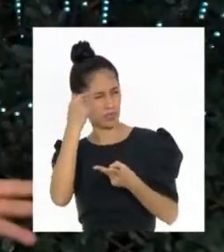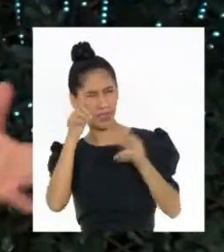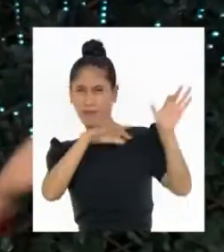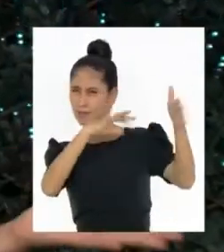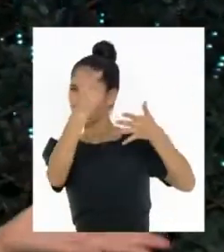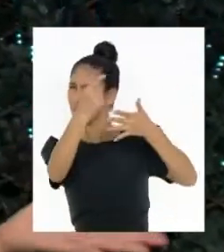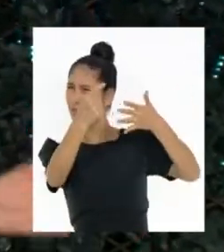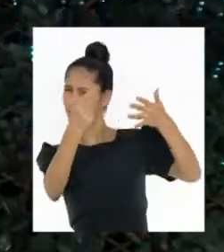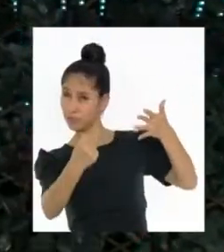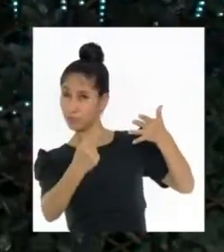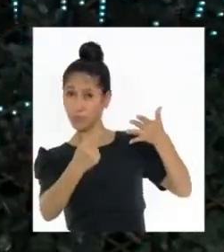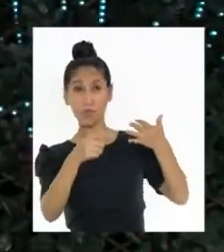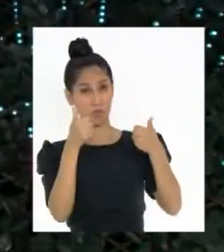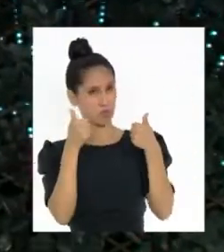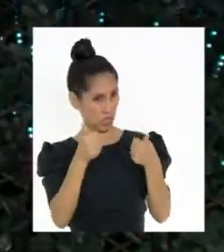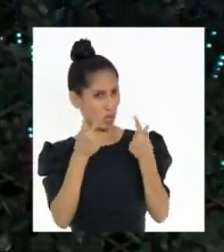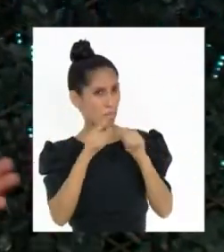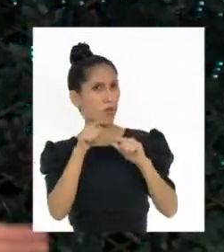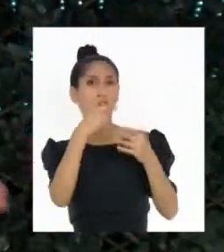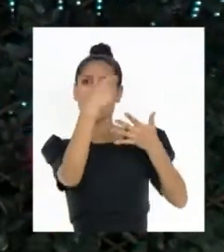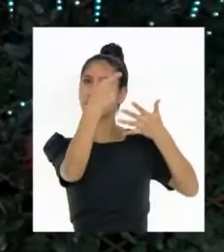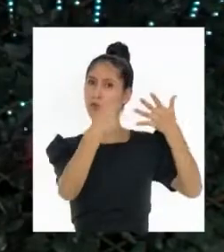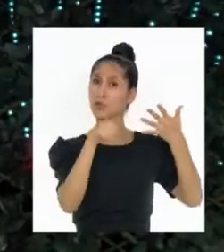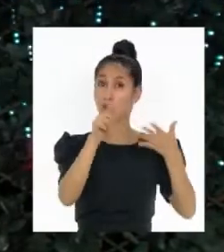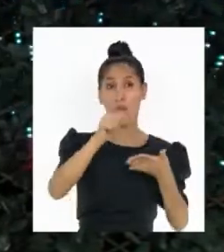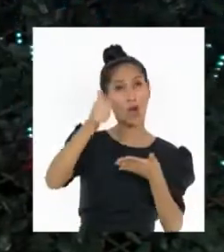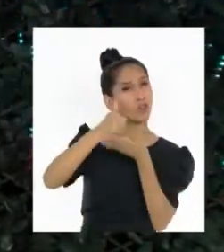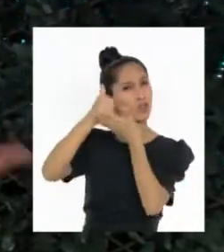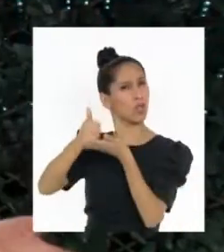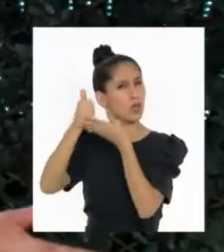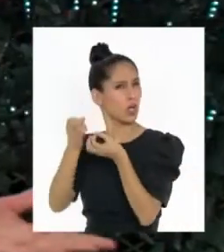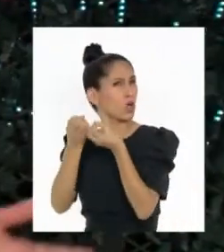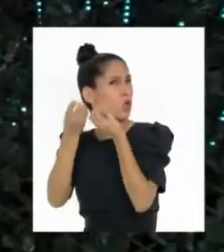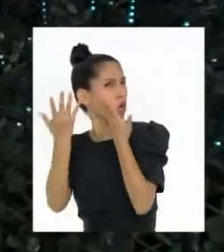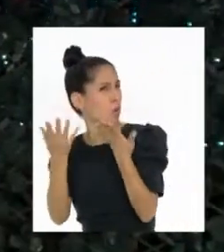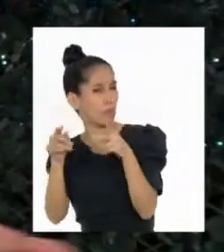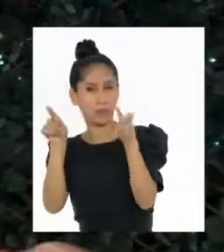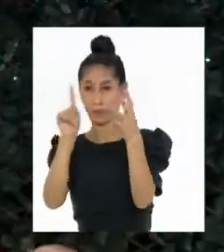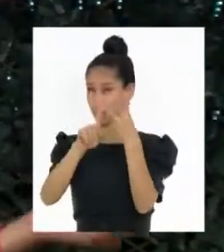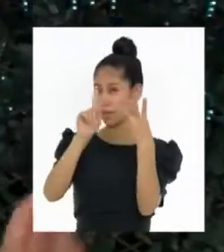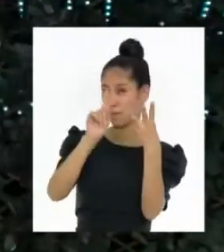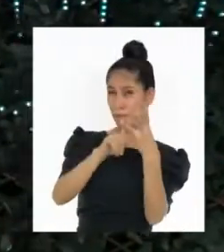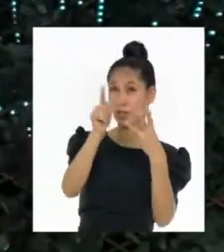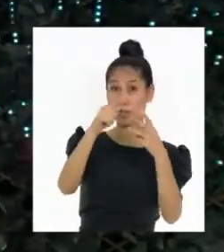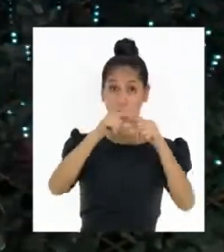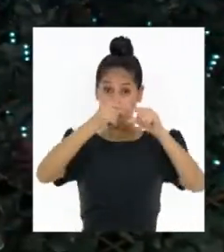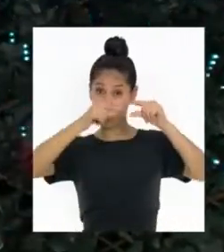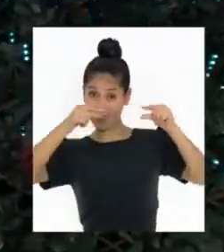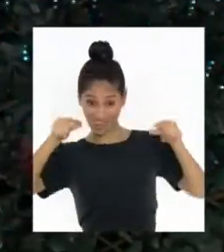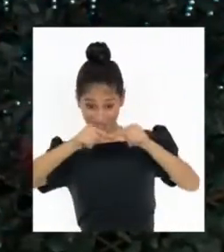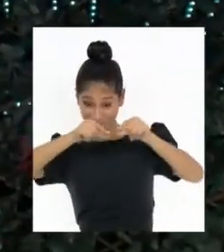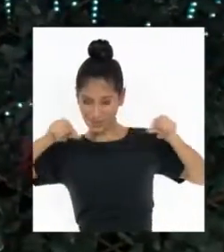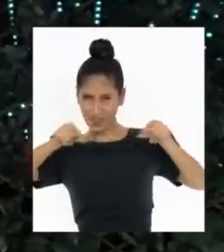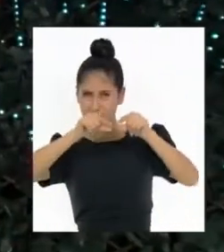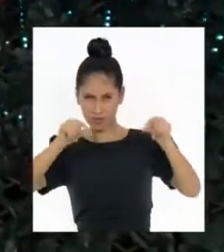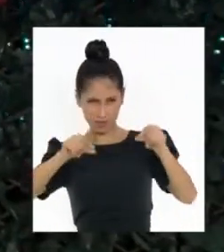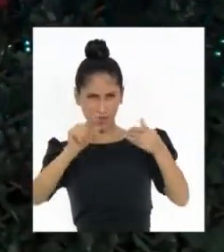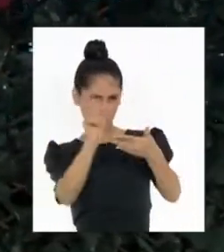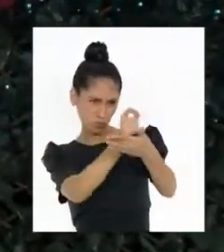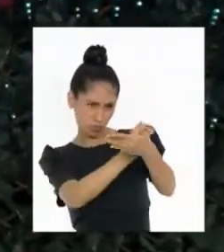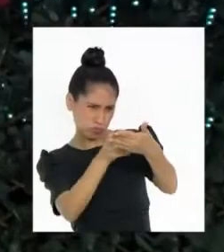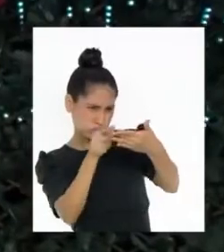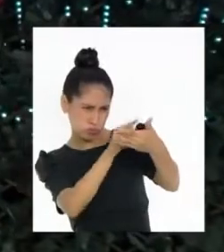de todas y todos y cómo interpretar gráficos de línea para tomar decisiones para el bien común. En este